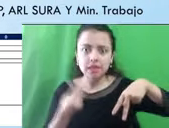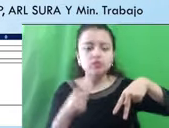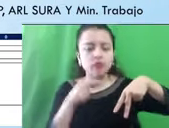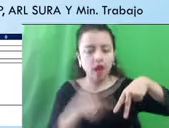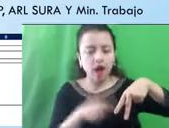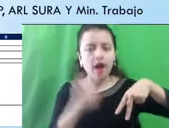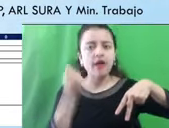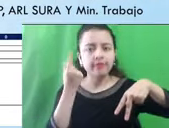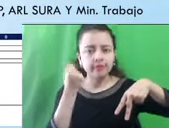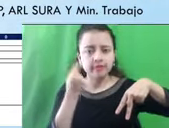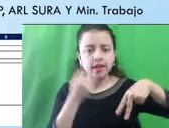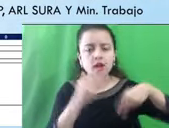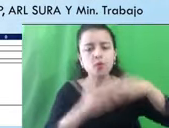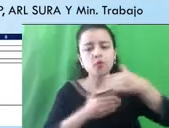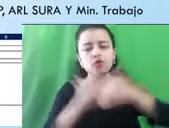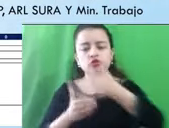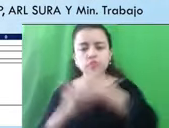cierre 2021,